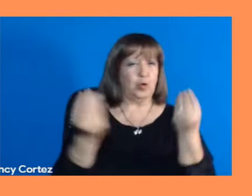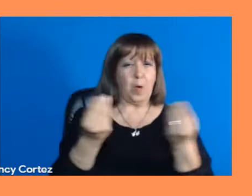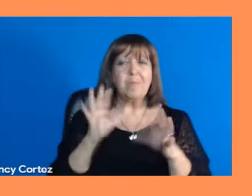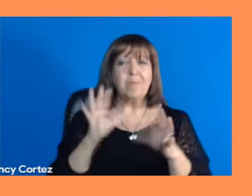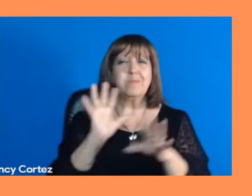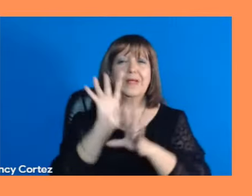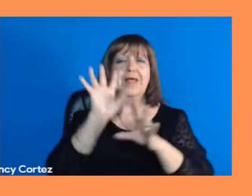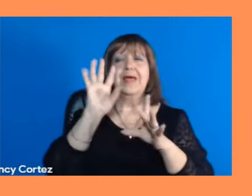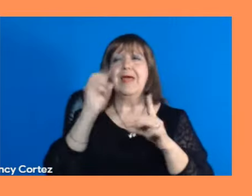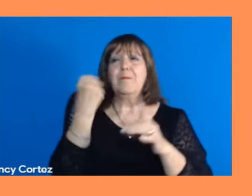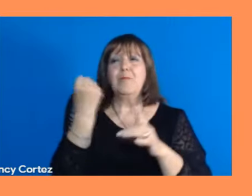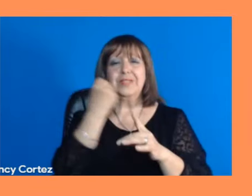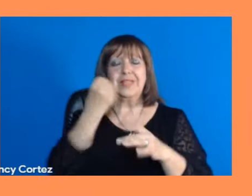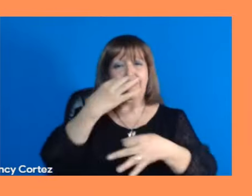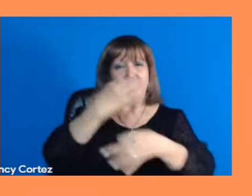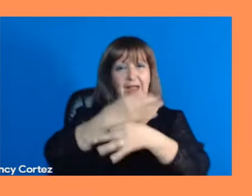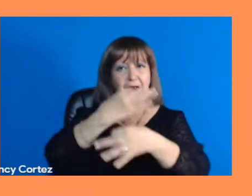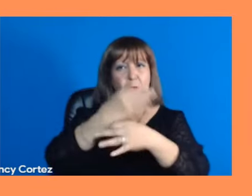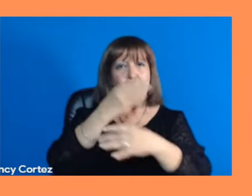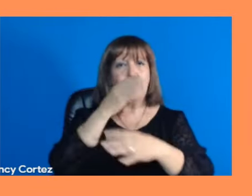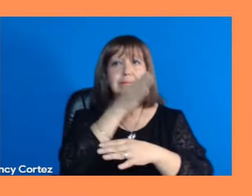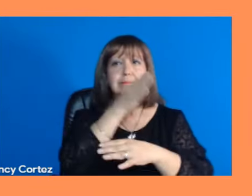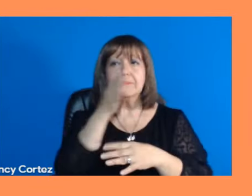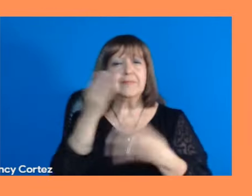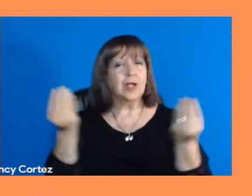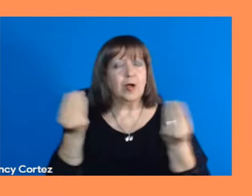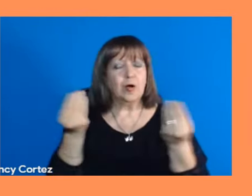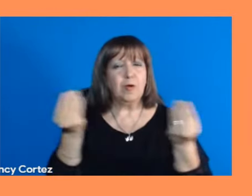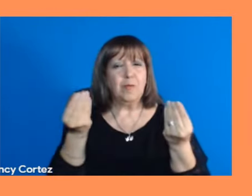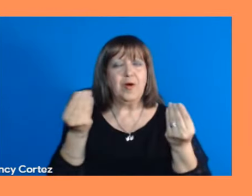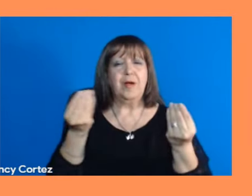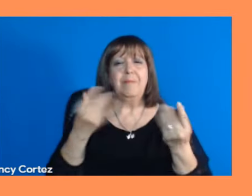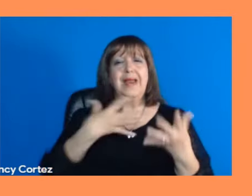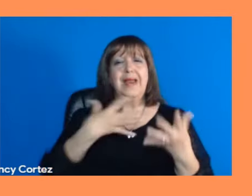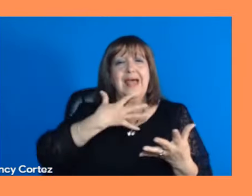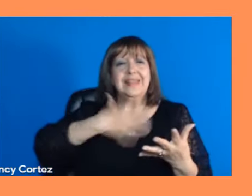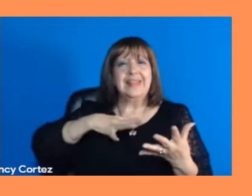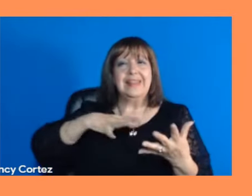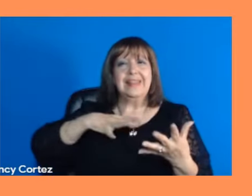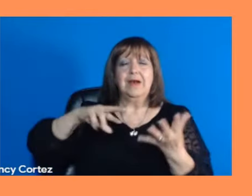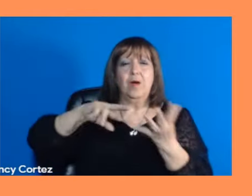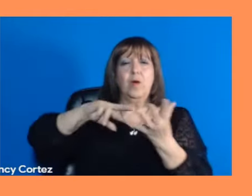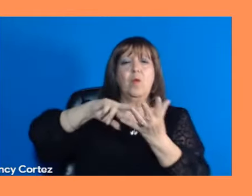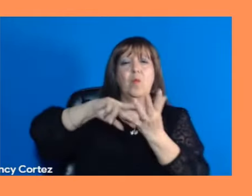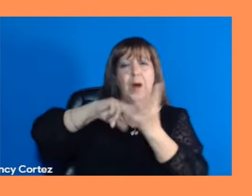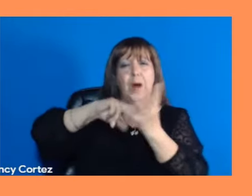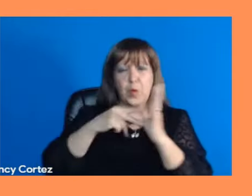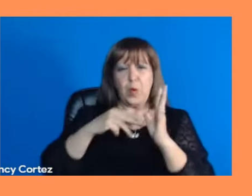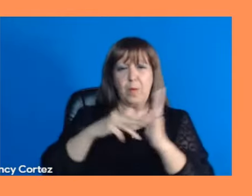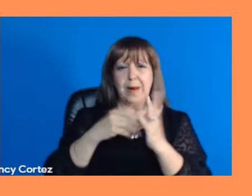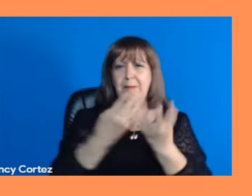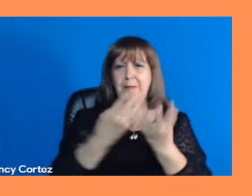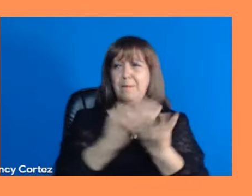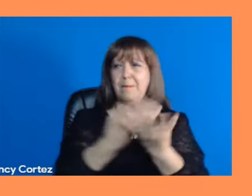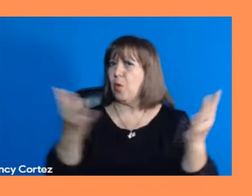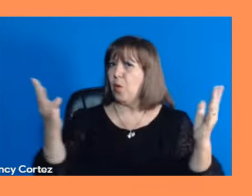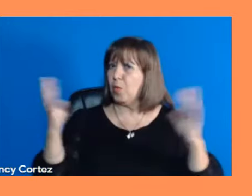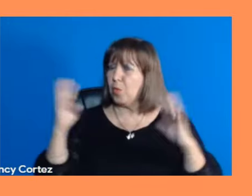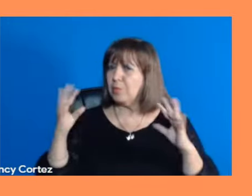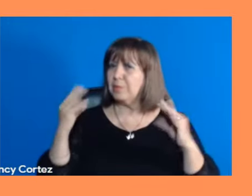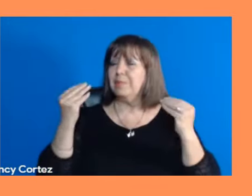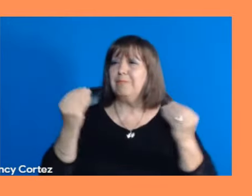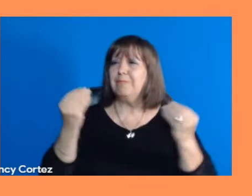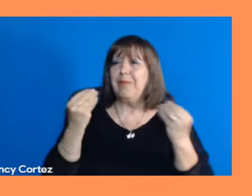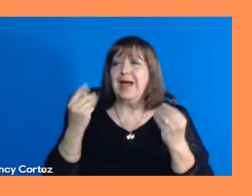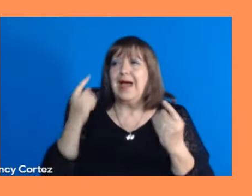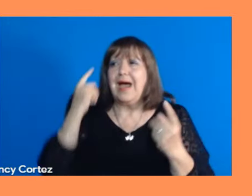la complejidad que nos rodea. Esta es una condición necesaria para aportar a la construcción de una sociedad